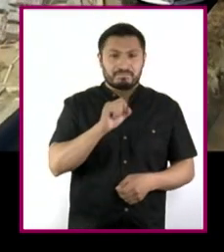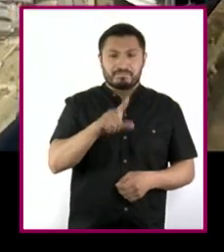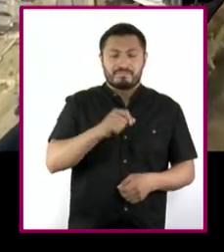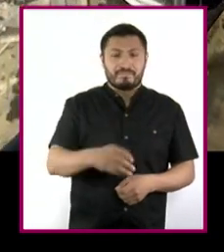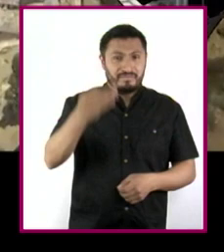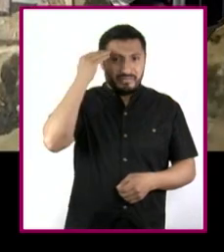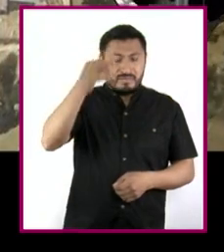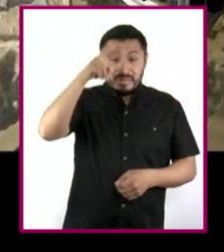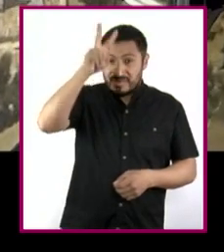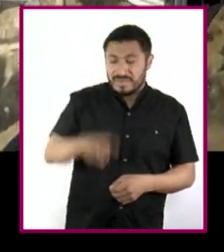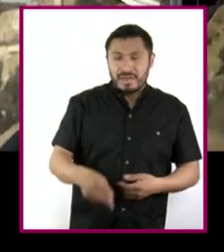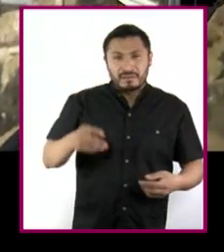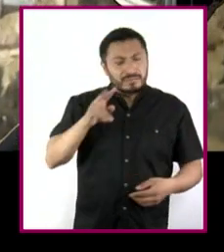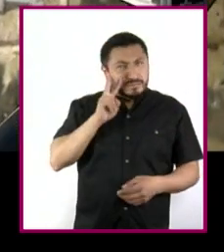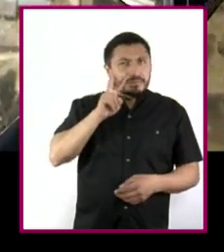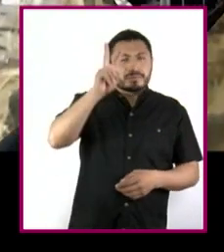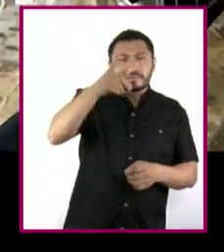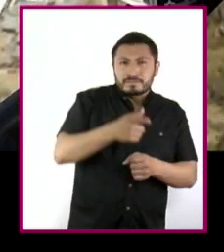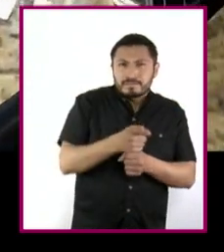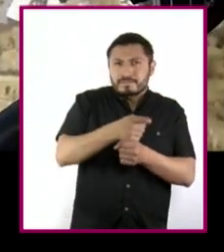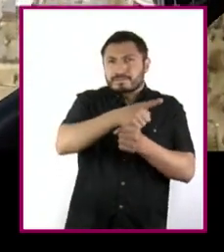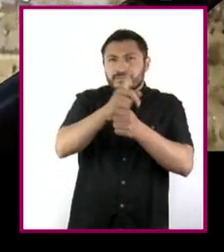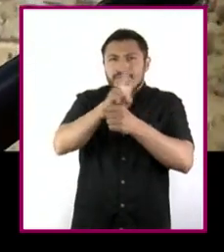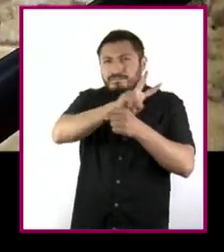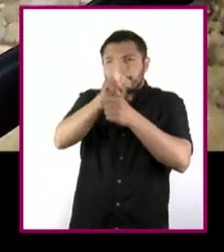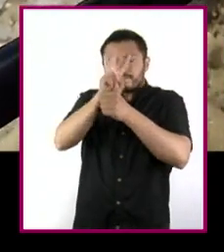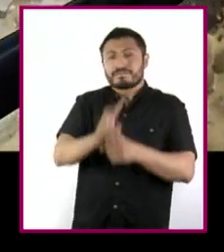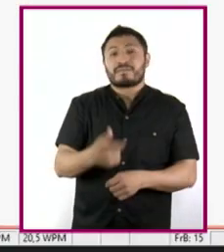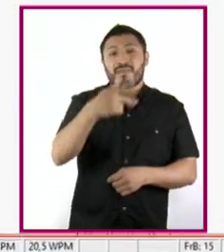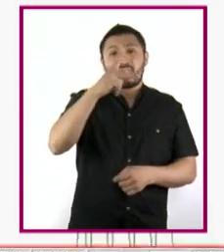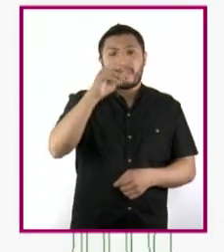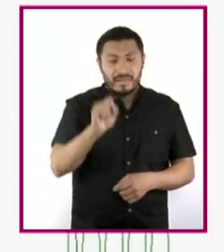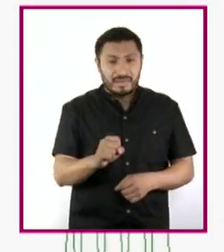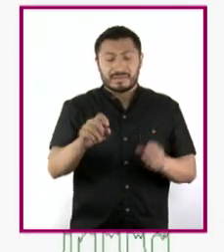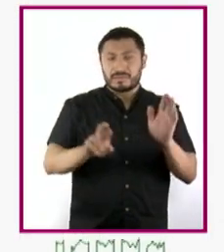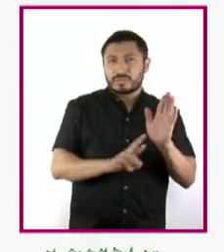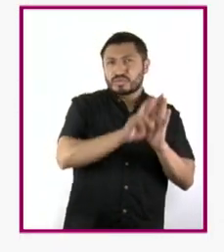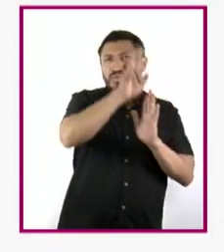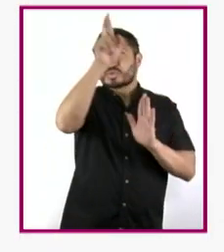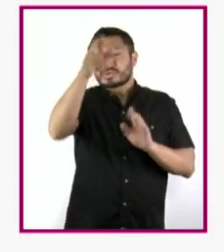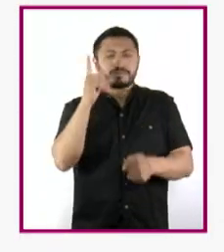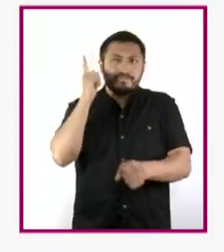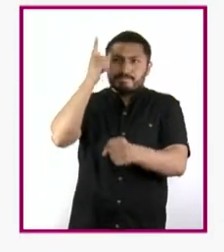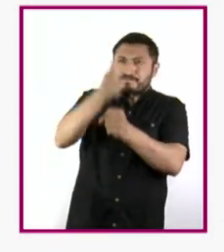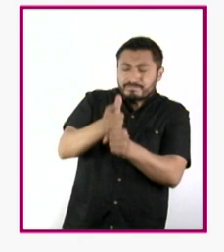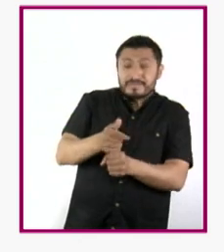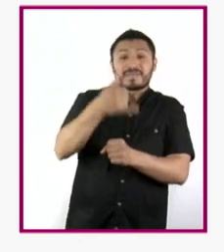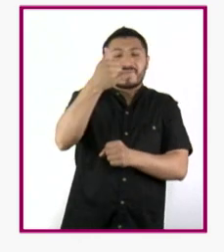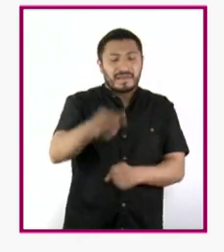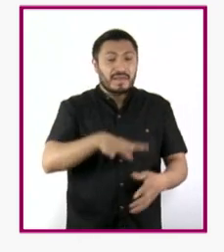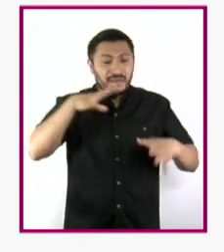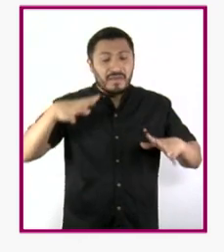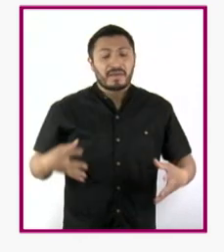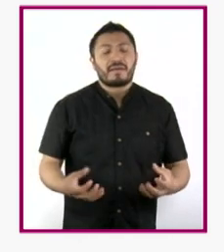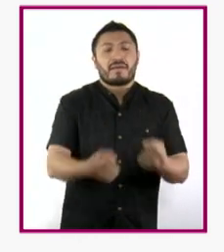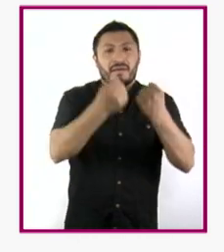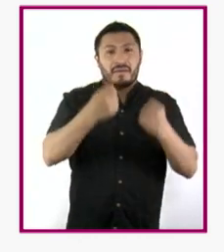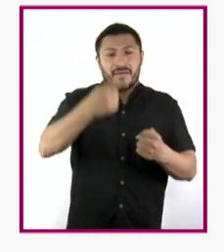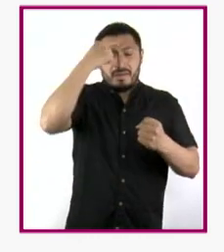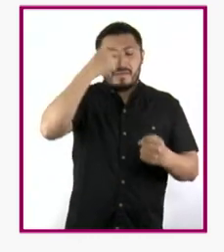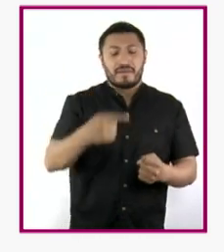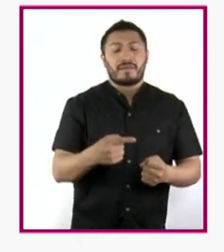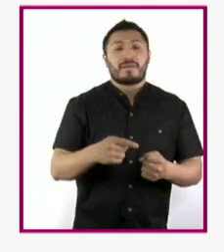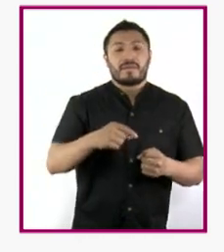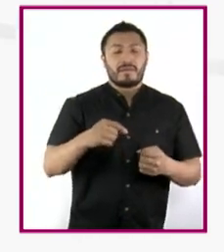la trayectoria de descenso del CANSAT gracias a un GPS. Y finalmente recuperar el artefacto para analizar los datos